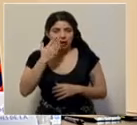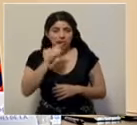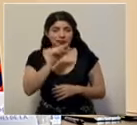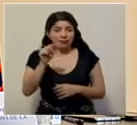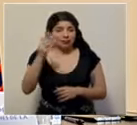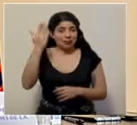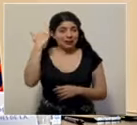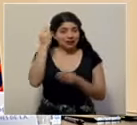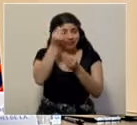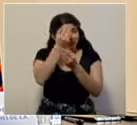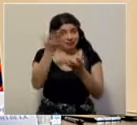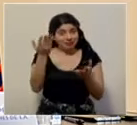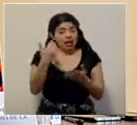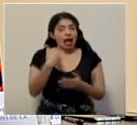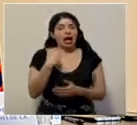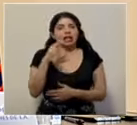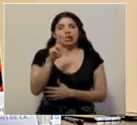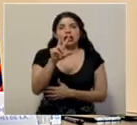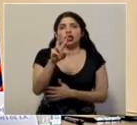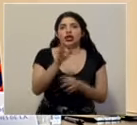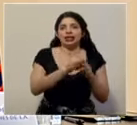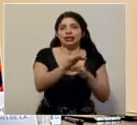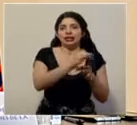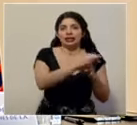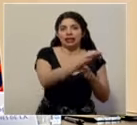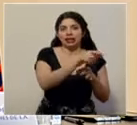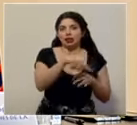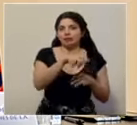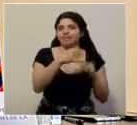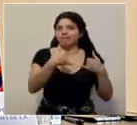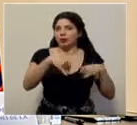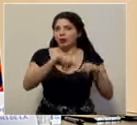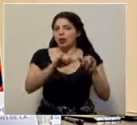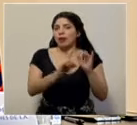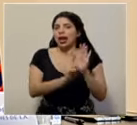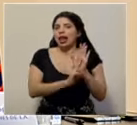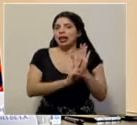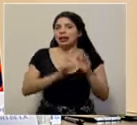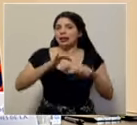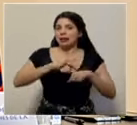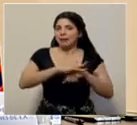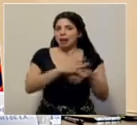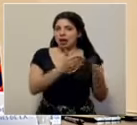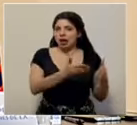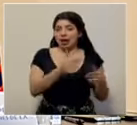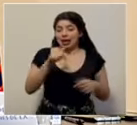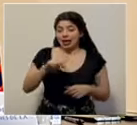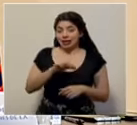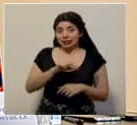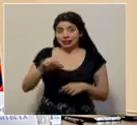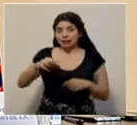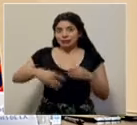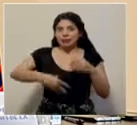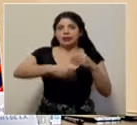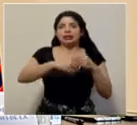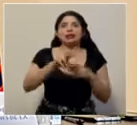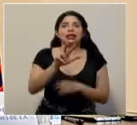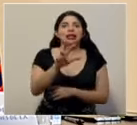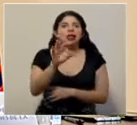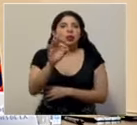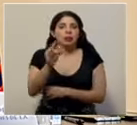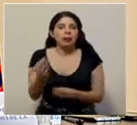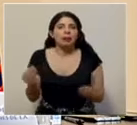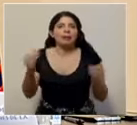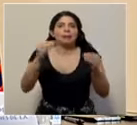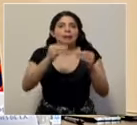anunciaron la semana anterior, se mantienen 32 distritos en esta condición de alerta temprana, y esta semana se han sumado 39 distritos